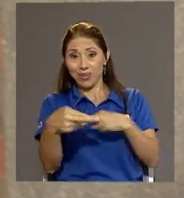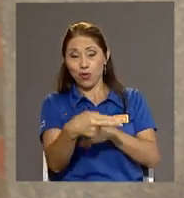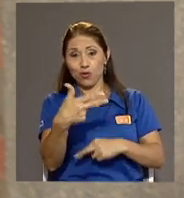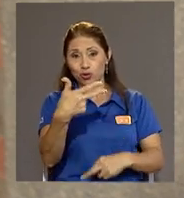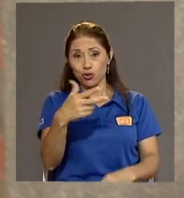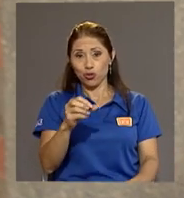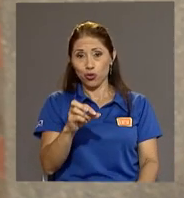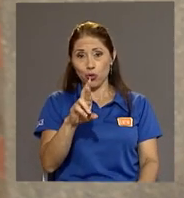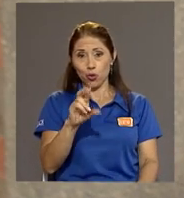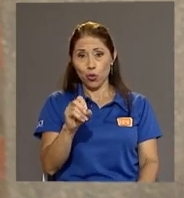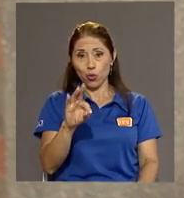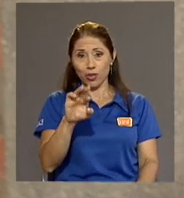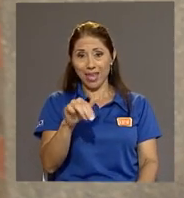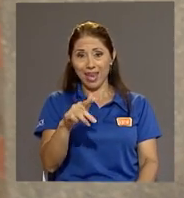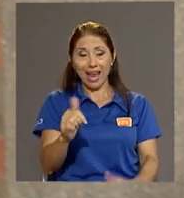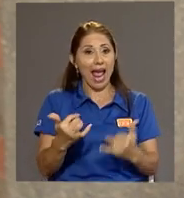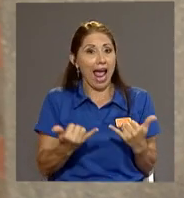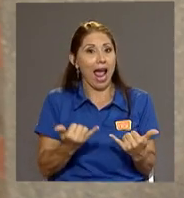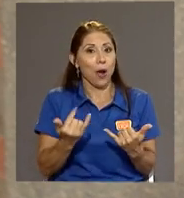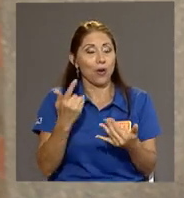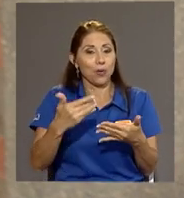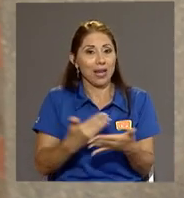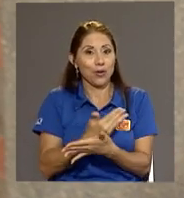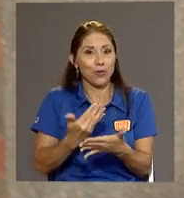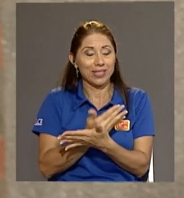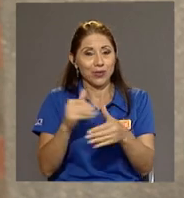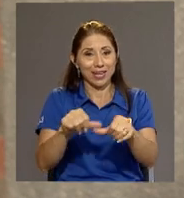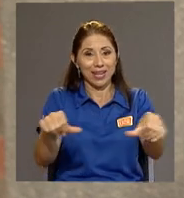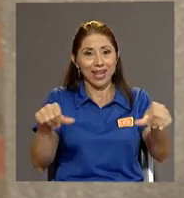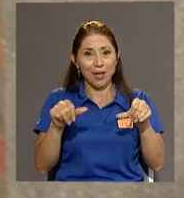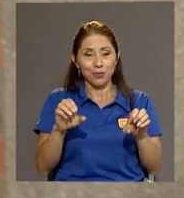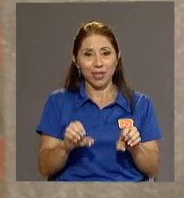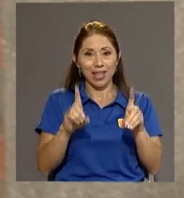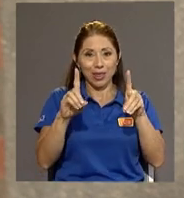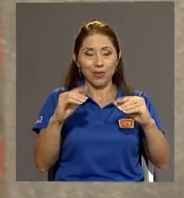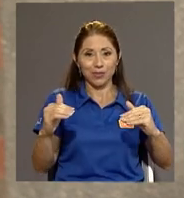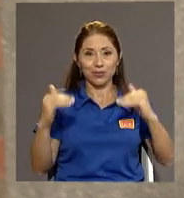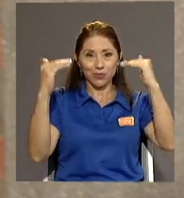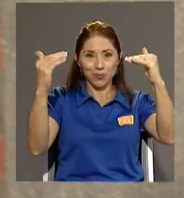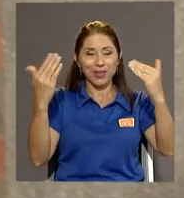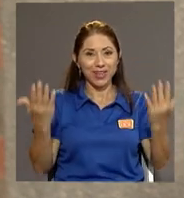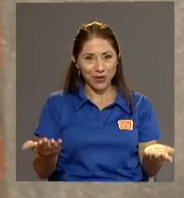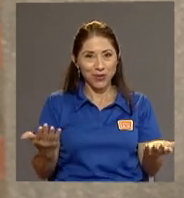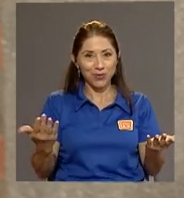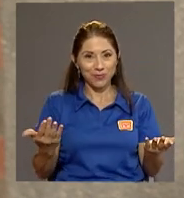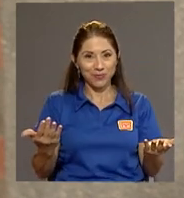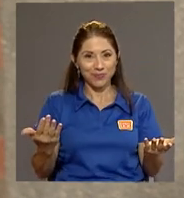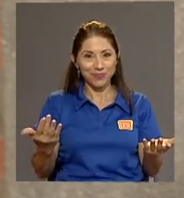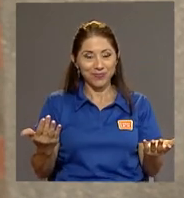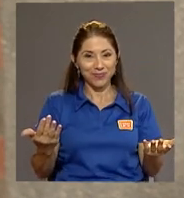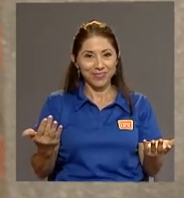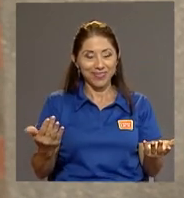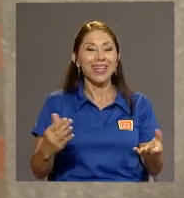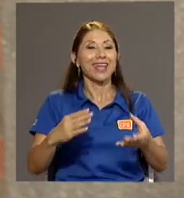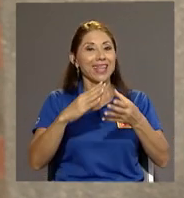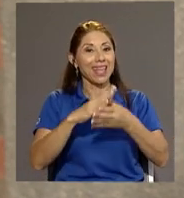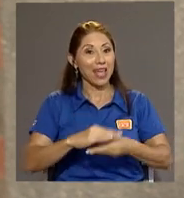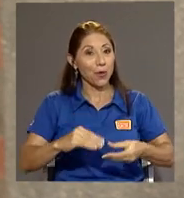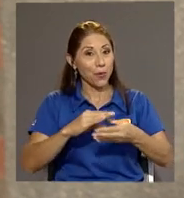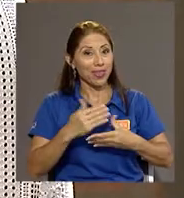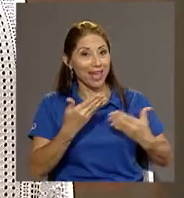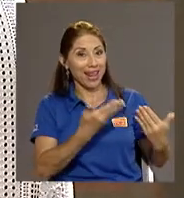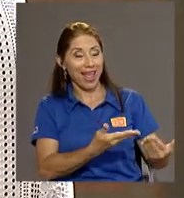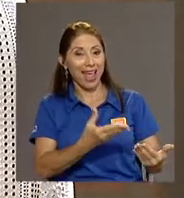una innovación en el campo de la educación superior que nos contará